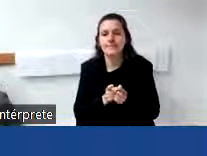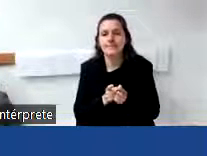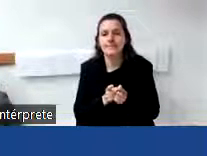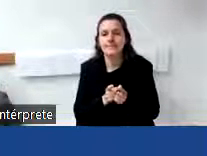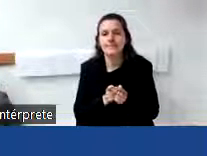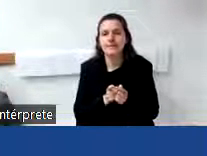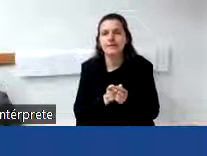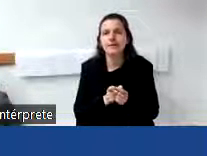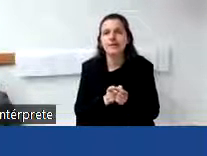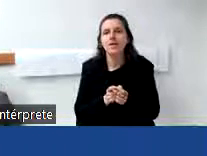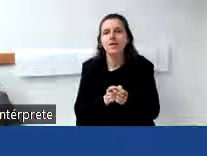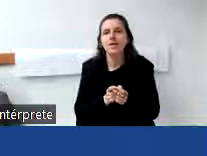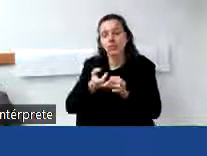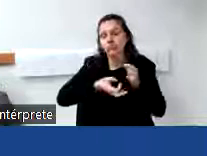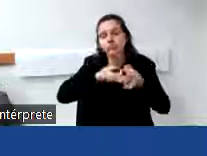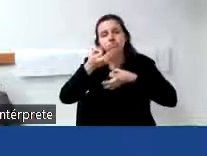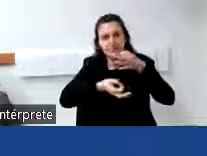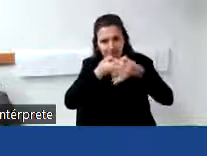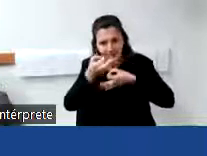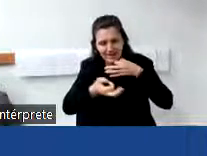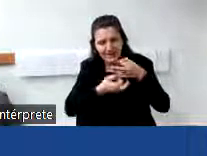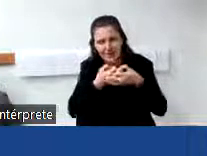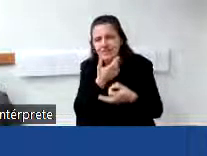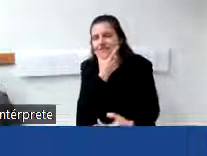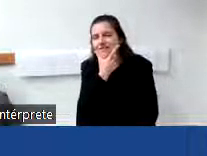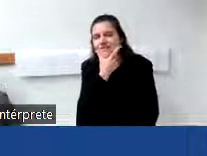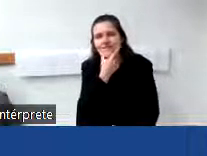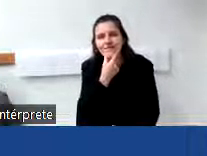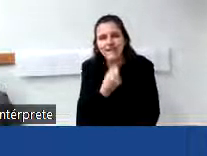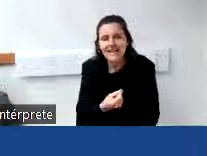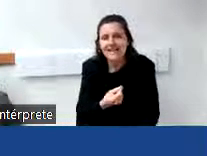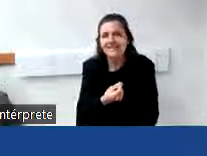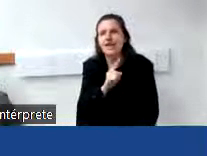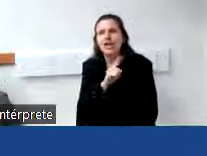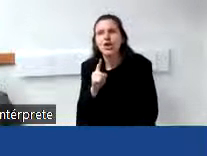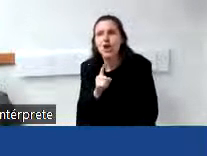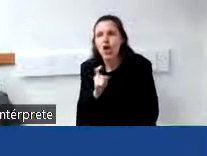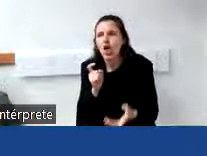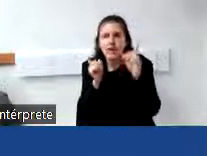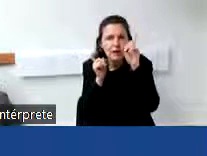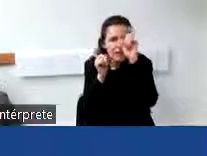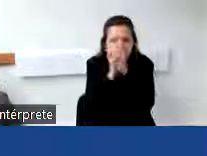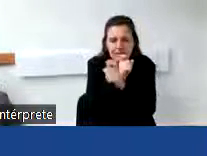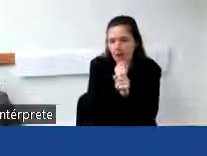más clara posible, evitar en la medida de lo posible las abstracciones y el lenguaje más complejo, el